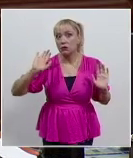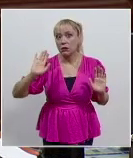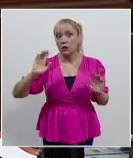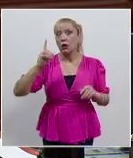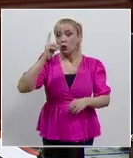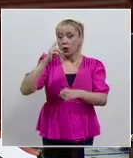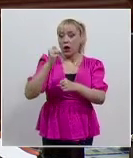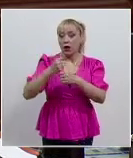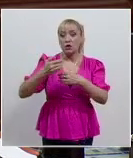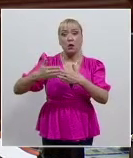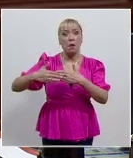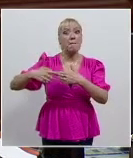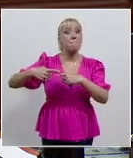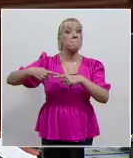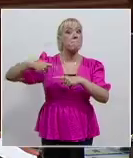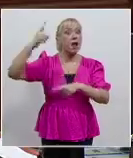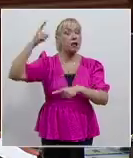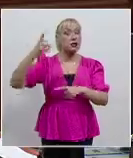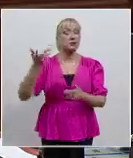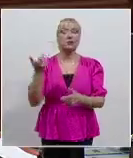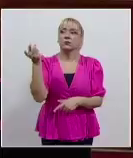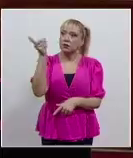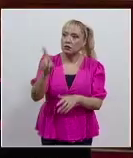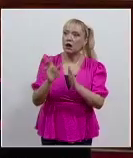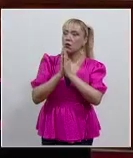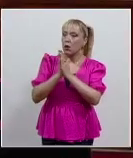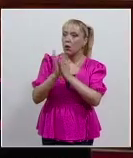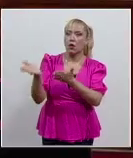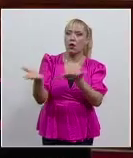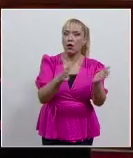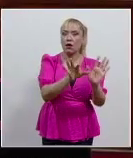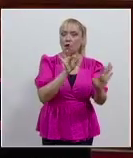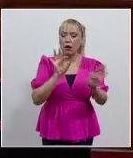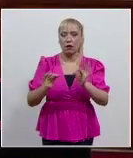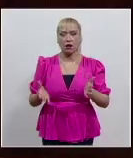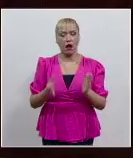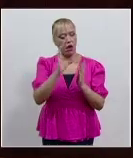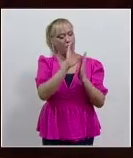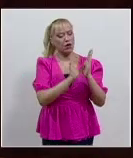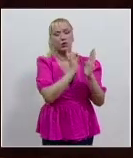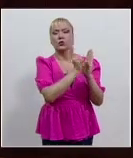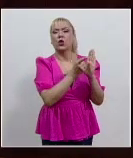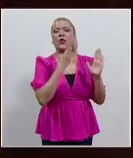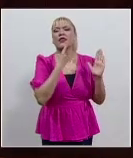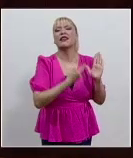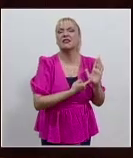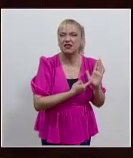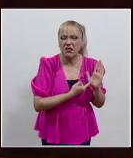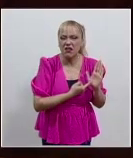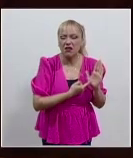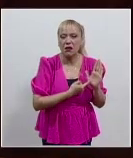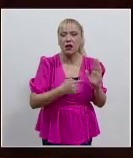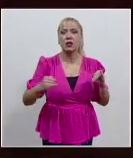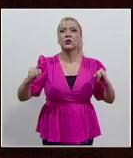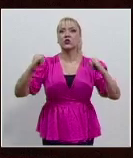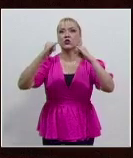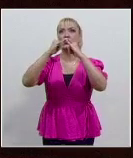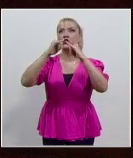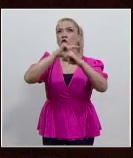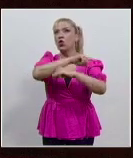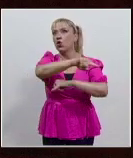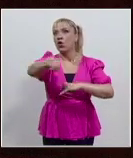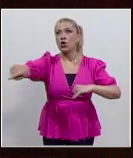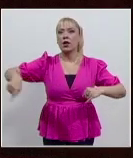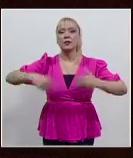no ejercicio de la atribución. La lógica de la Constitución es contar con instituciones sólidas